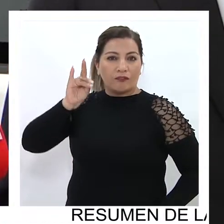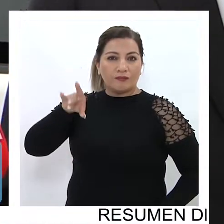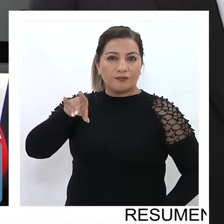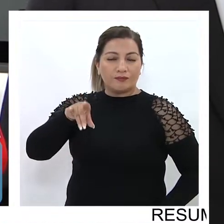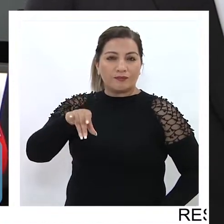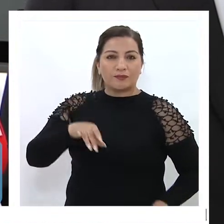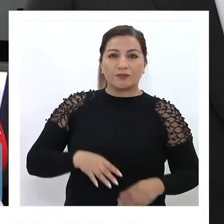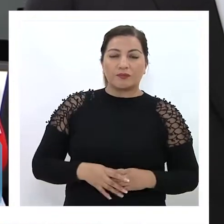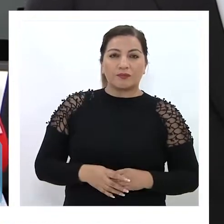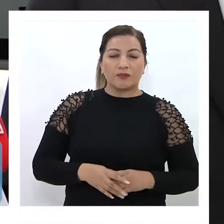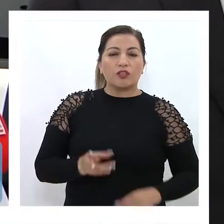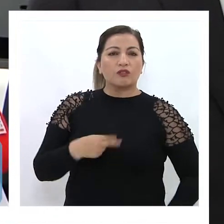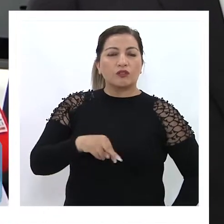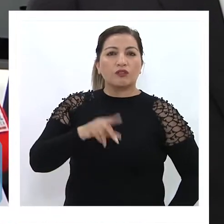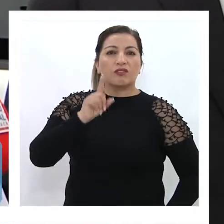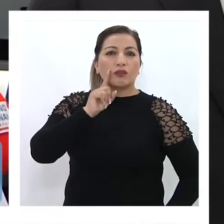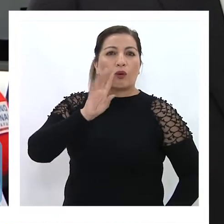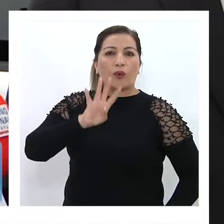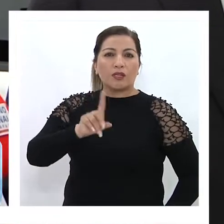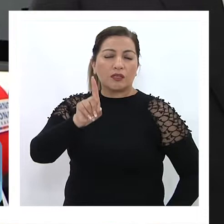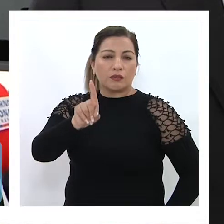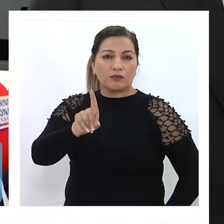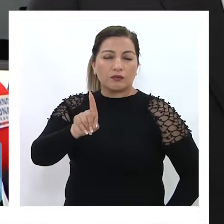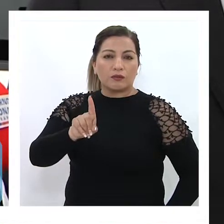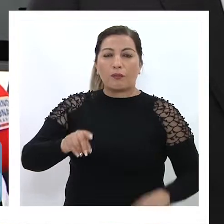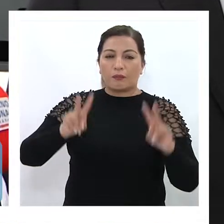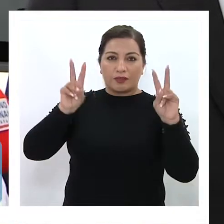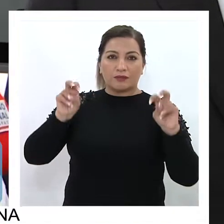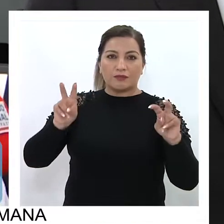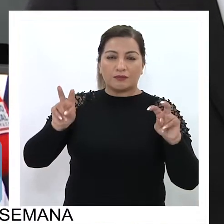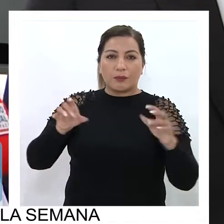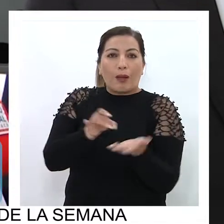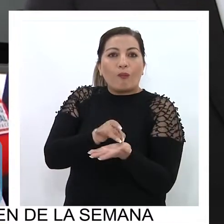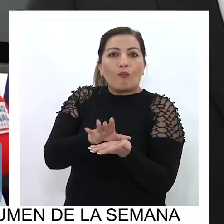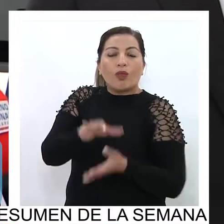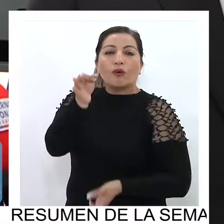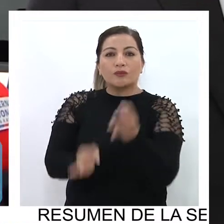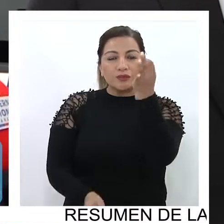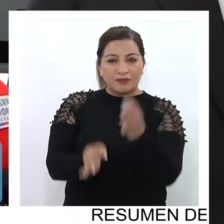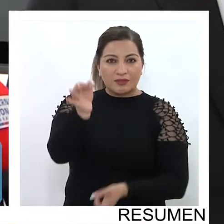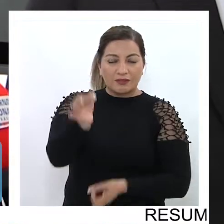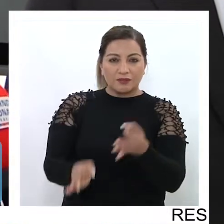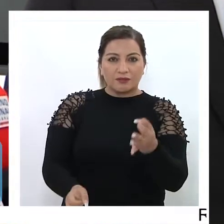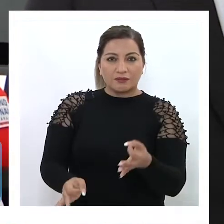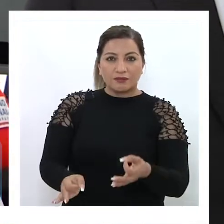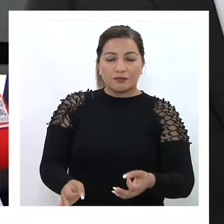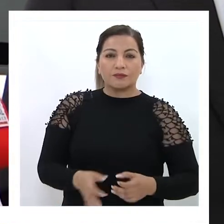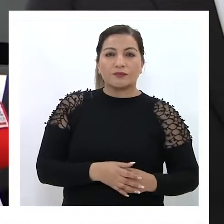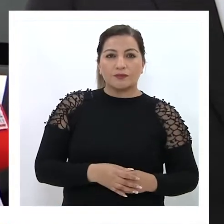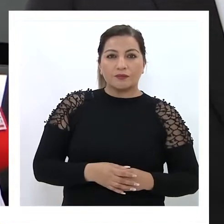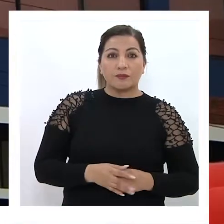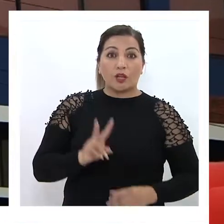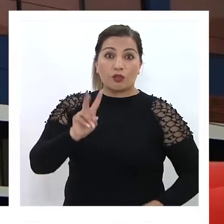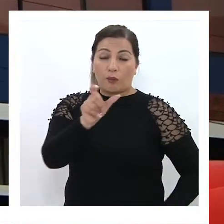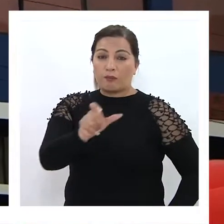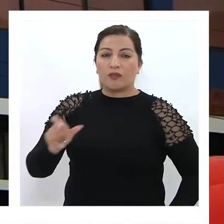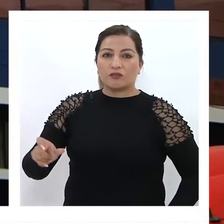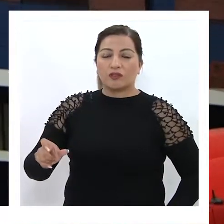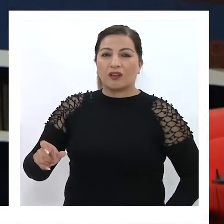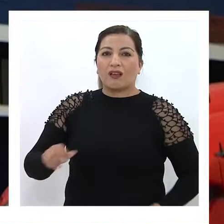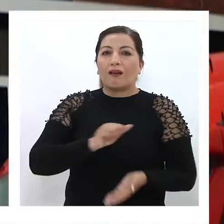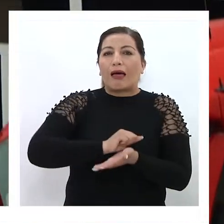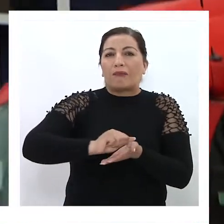los cuales tenemos 41 por expulsión judicial y dos por